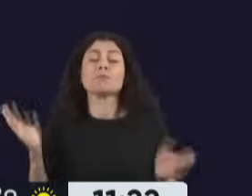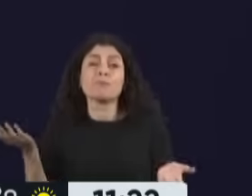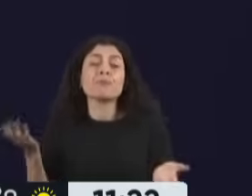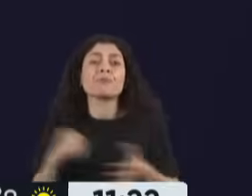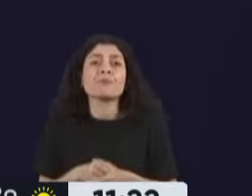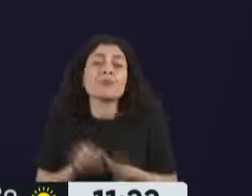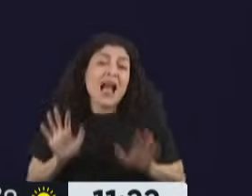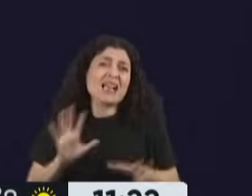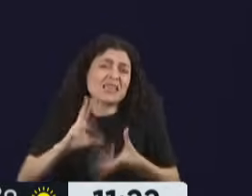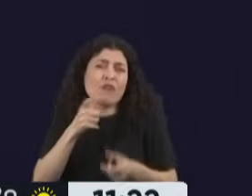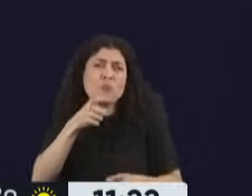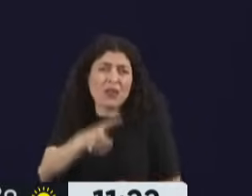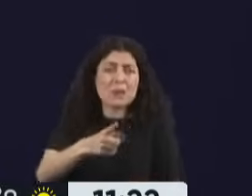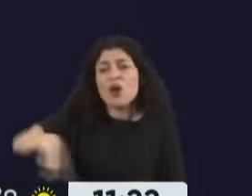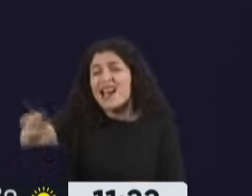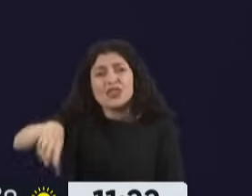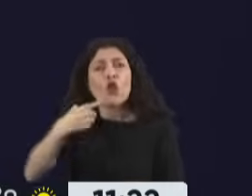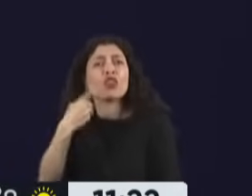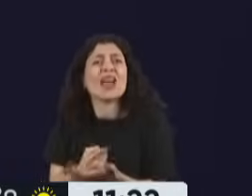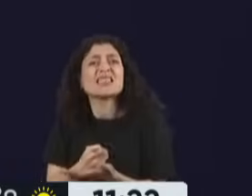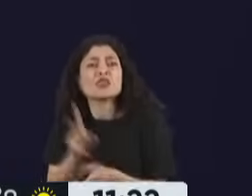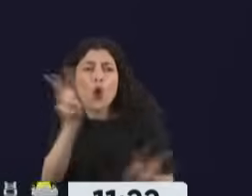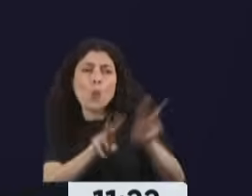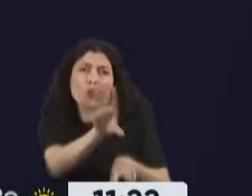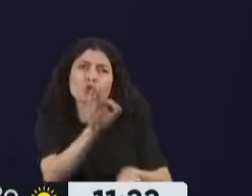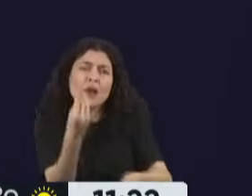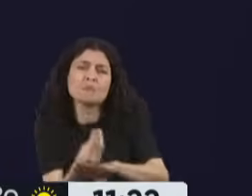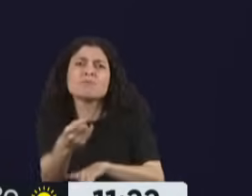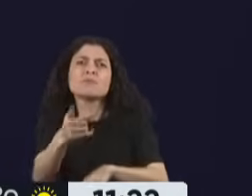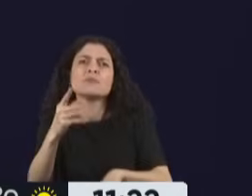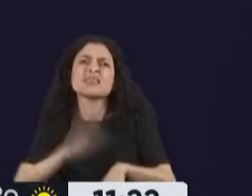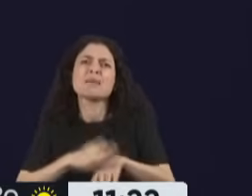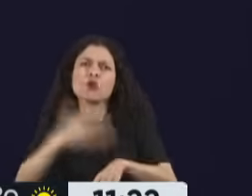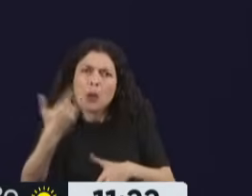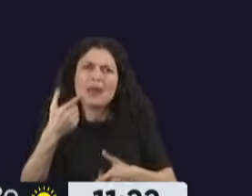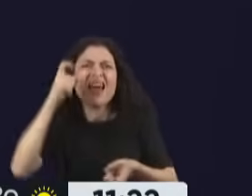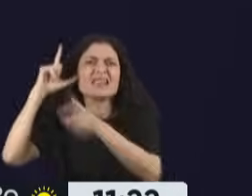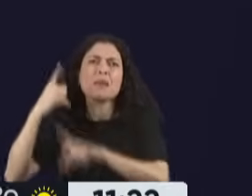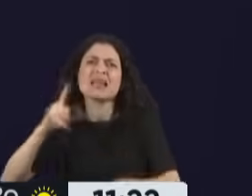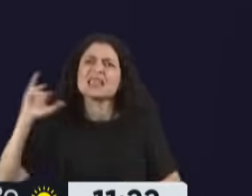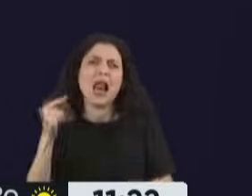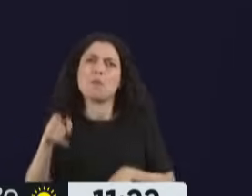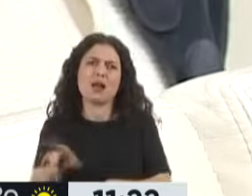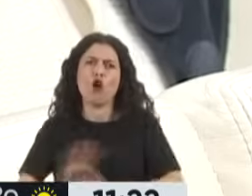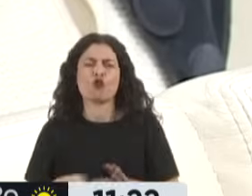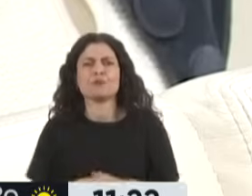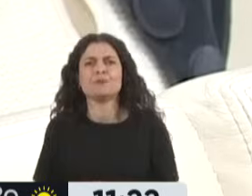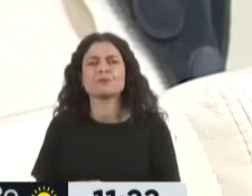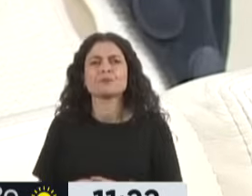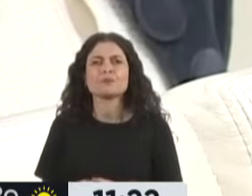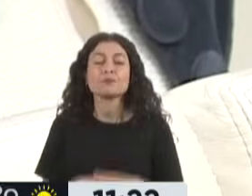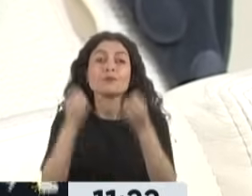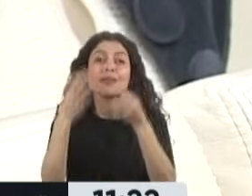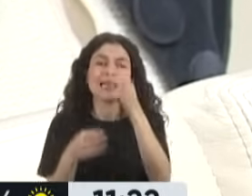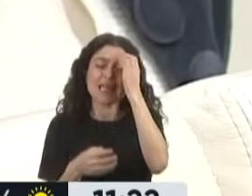la respuesta, ¿no?, que efectivamente eligieron el que consideraban más apto para ese lugar hoy. ¿Qué tal, vocero? ¿Cómo está?